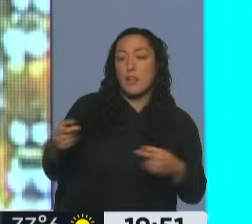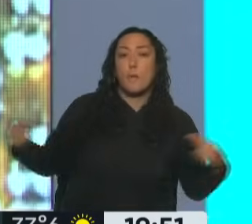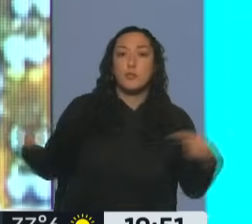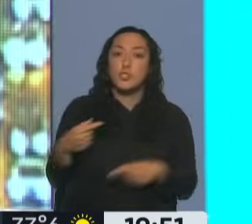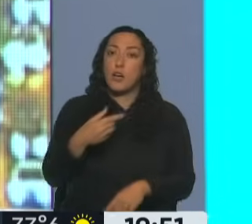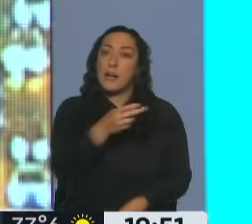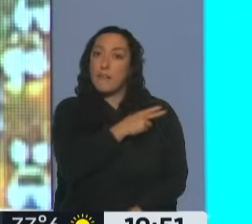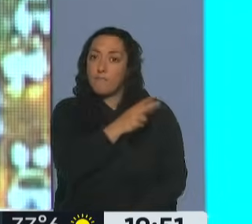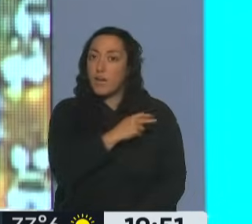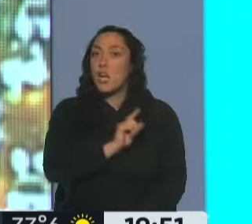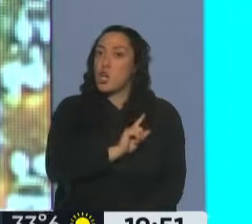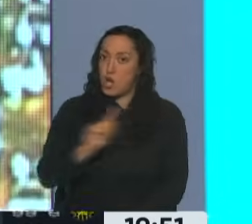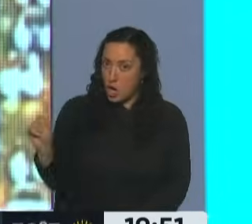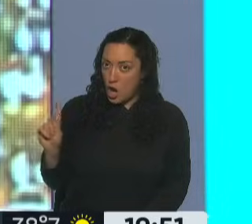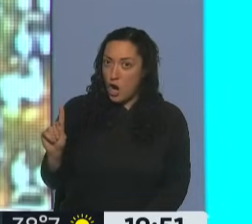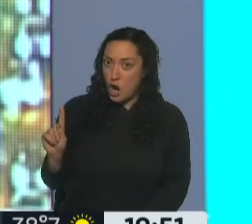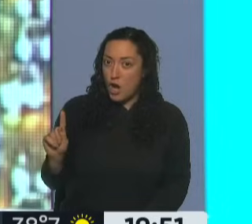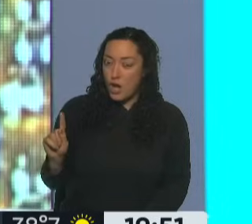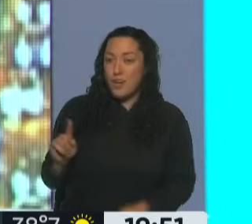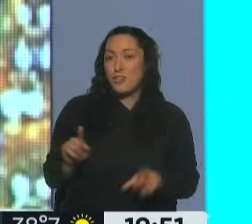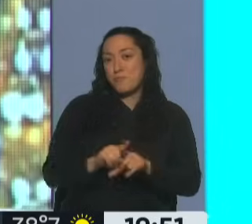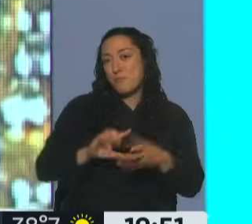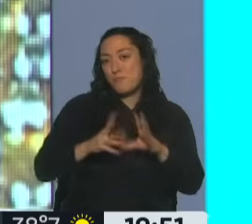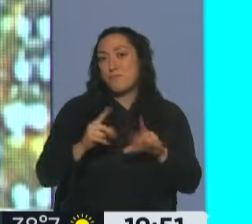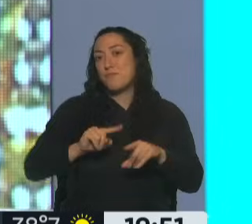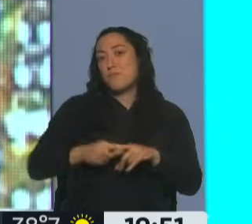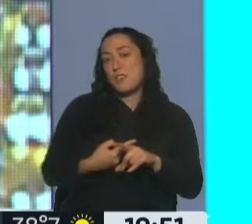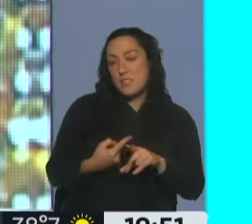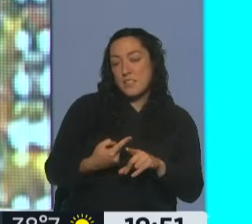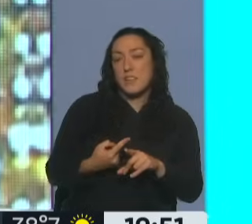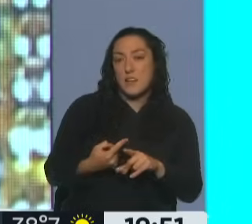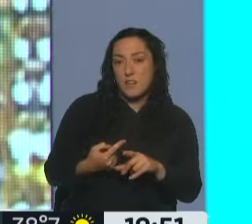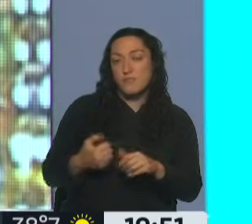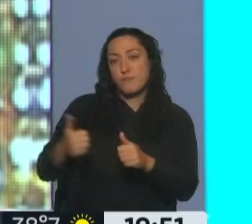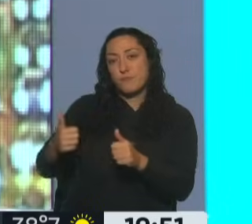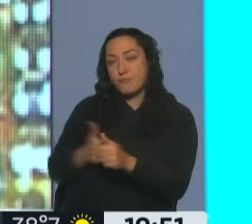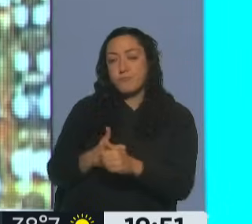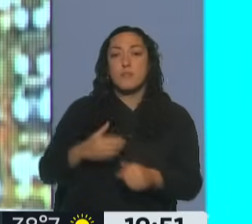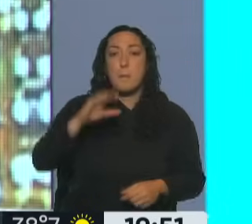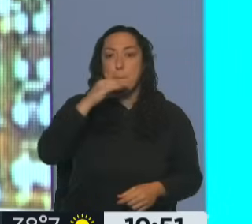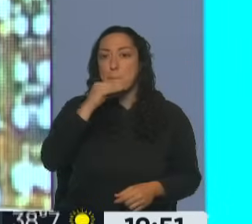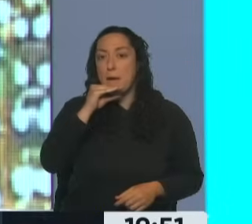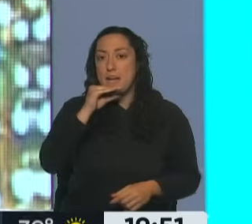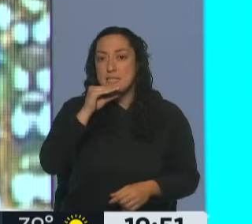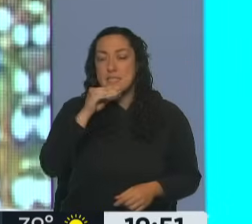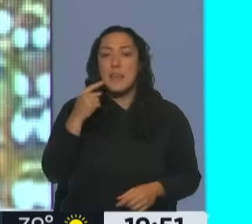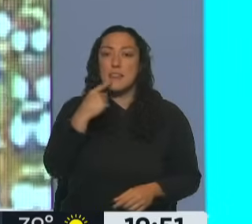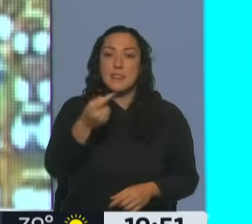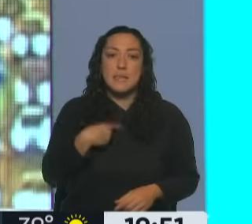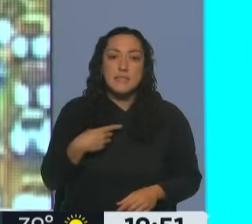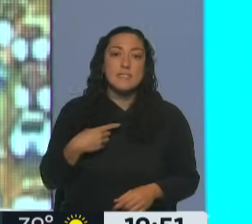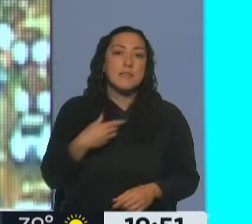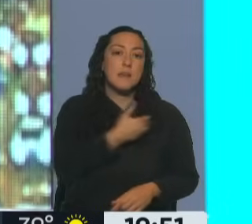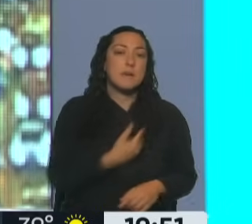oposición. Pasa un poco al ostracismo político. Es posible, Massa no demostró intención